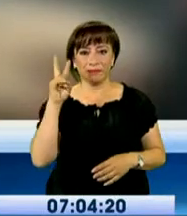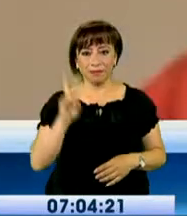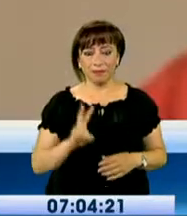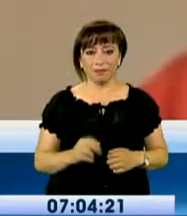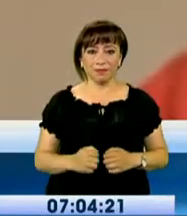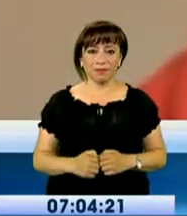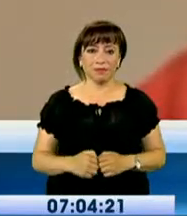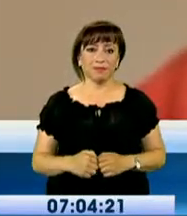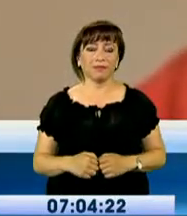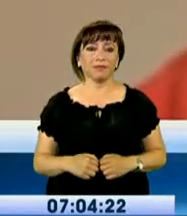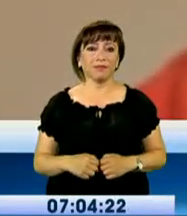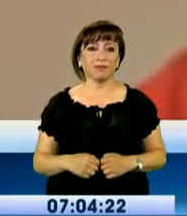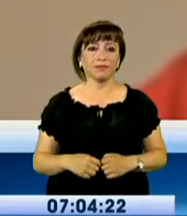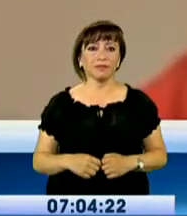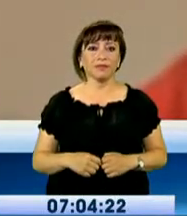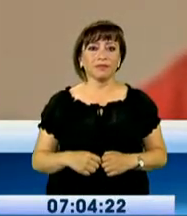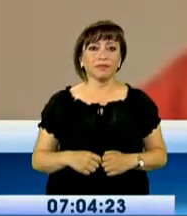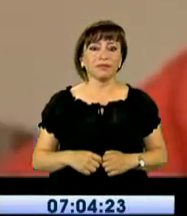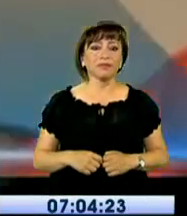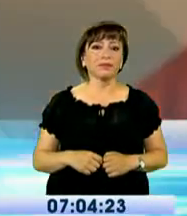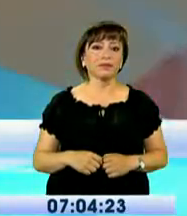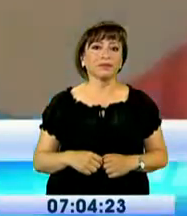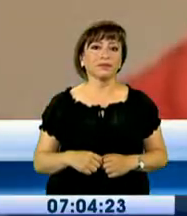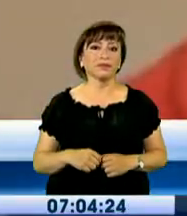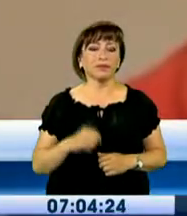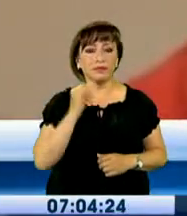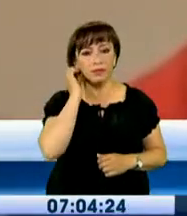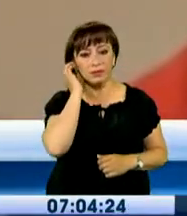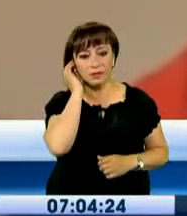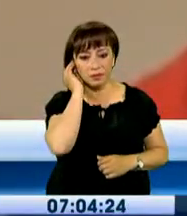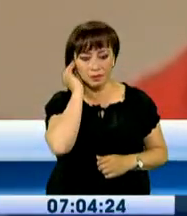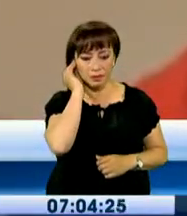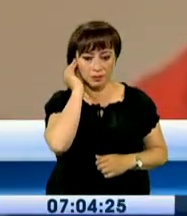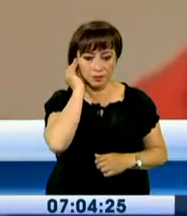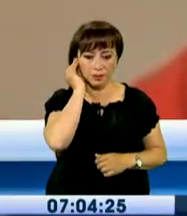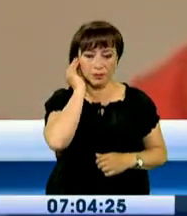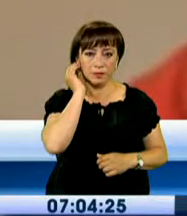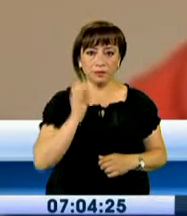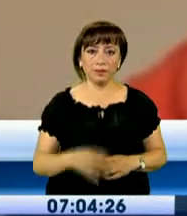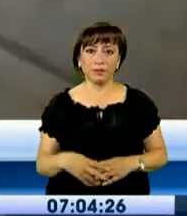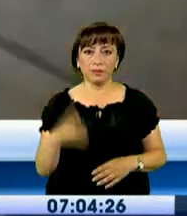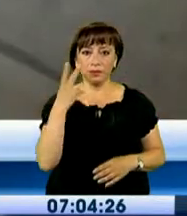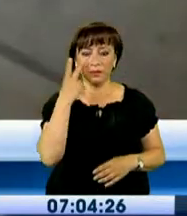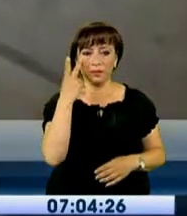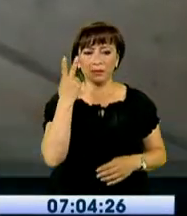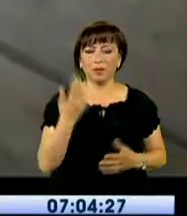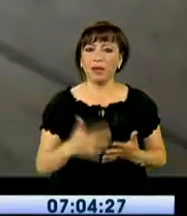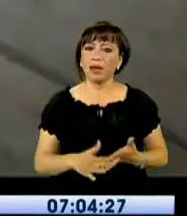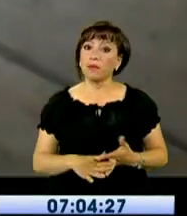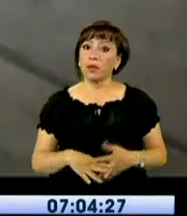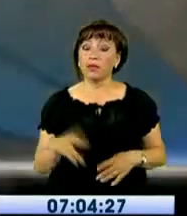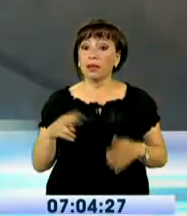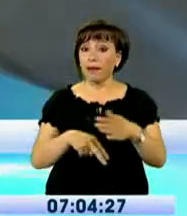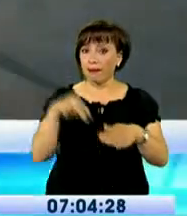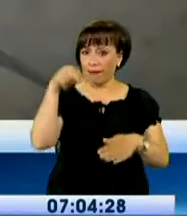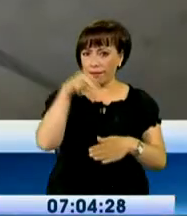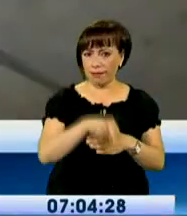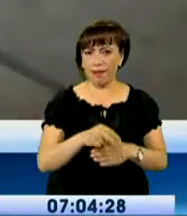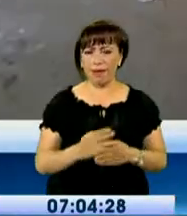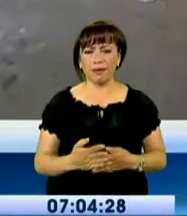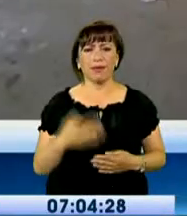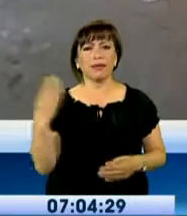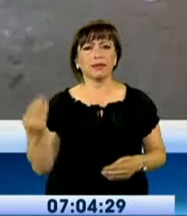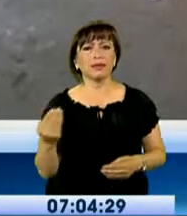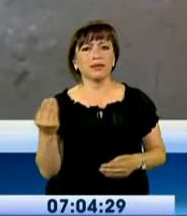eso. Es un ajuste de cuentas relacionado con sustancias psicotrópicas. Una menor que estaba junto a las